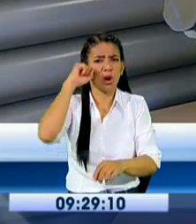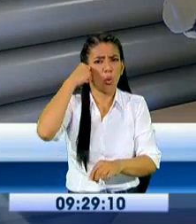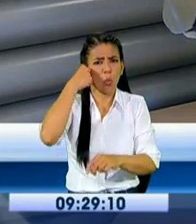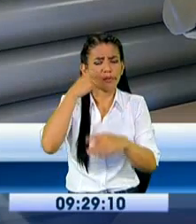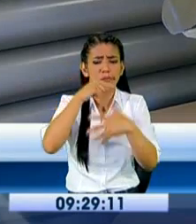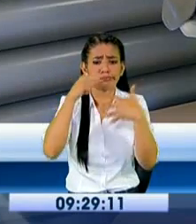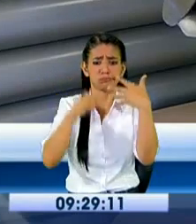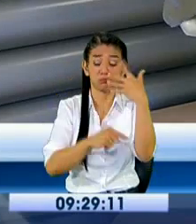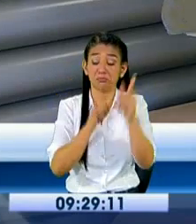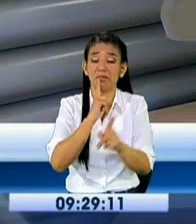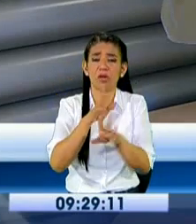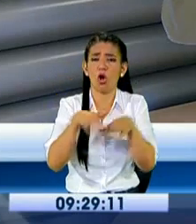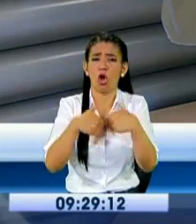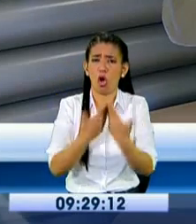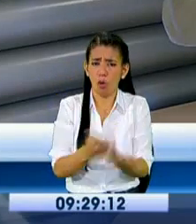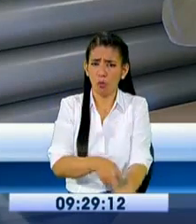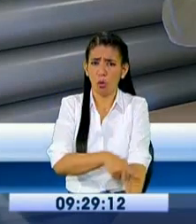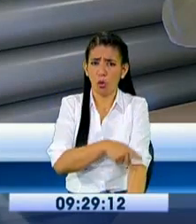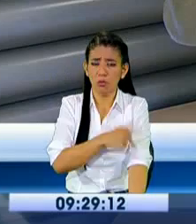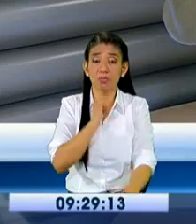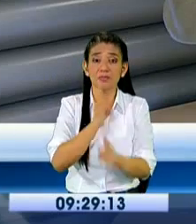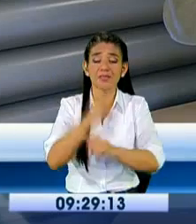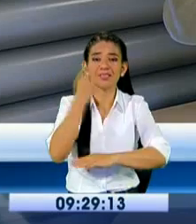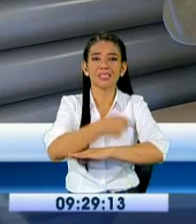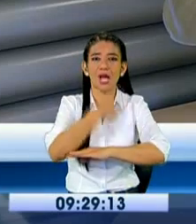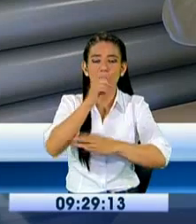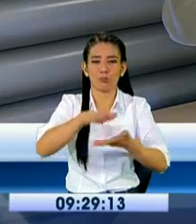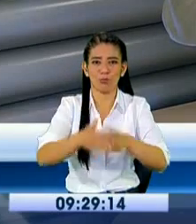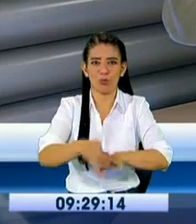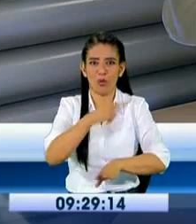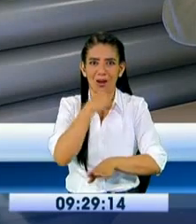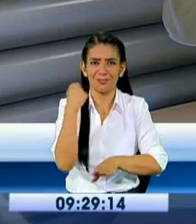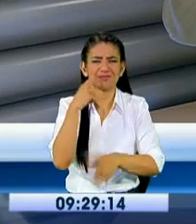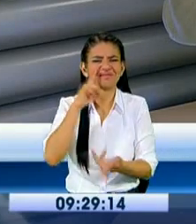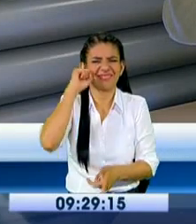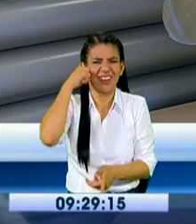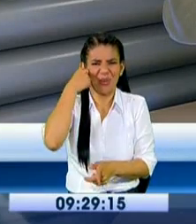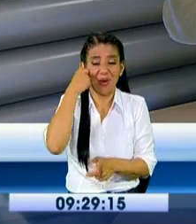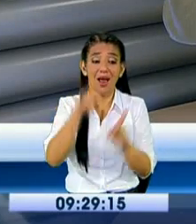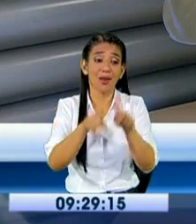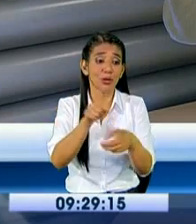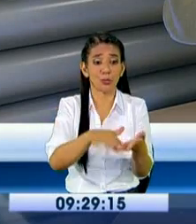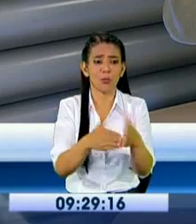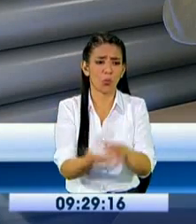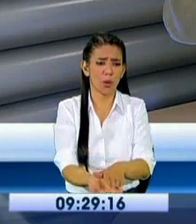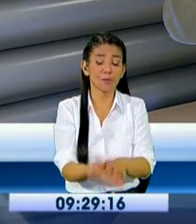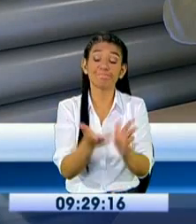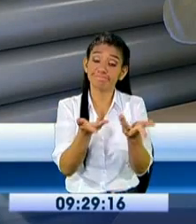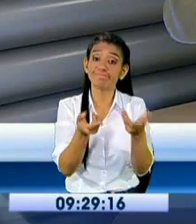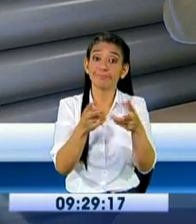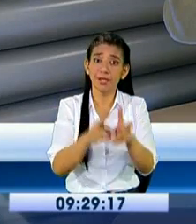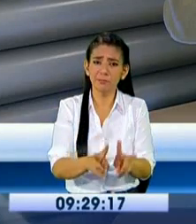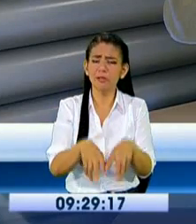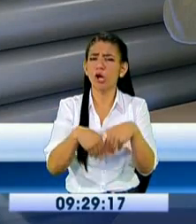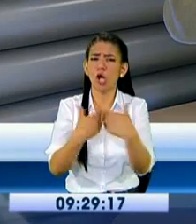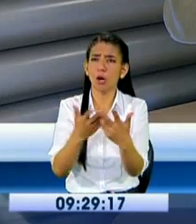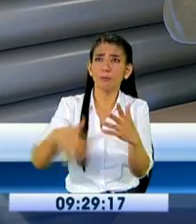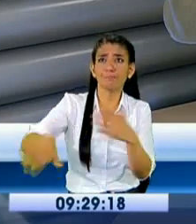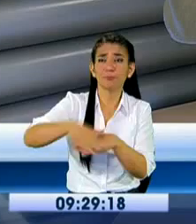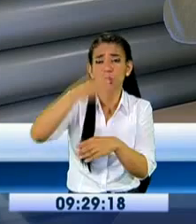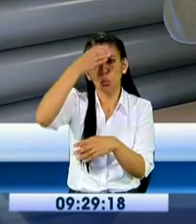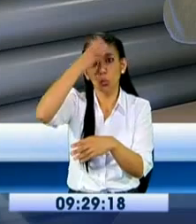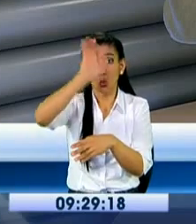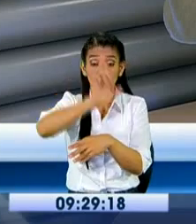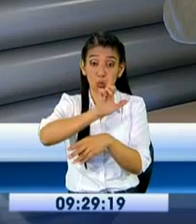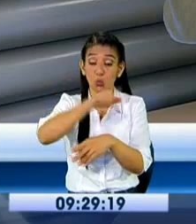distinta índole. Precisamente, el Día de Difuntos es una época para recordar a los seres queridos que ya no están. Un buen momento también para conocer la riqueza cultural de